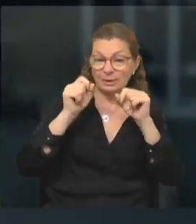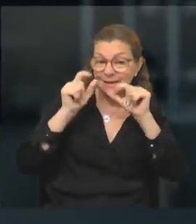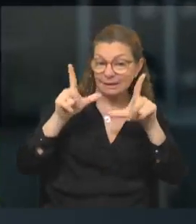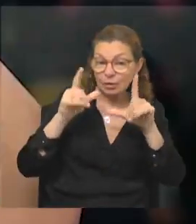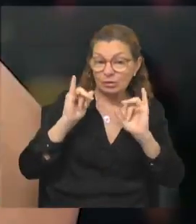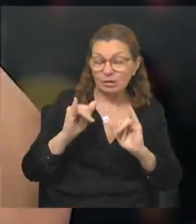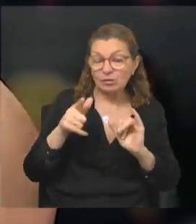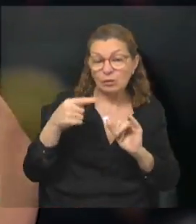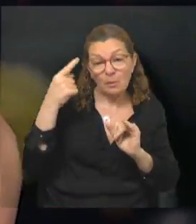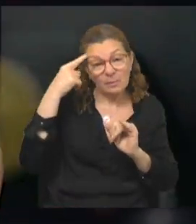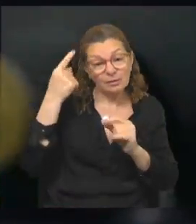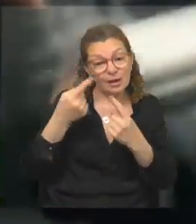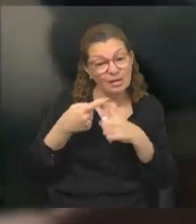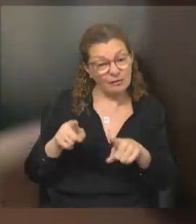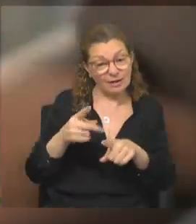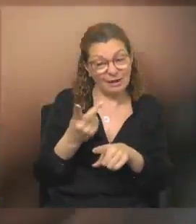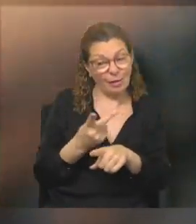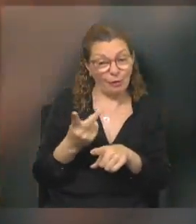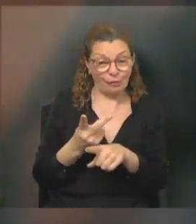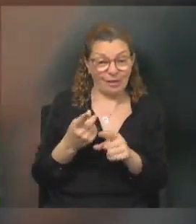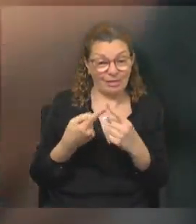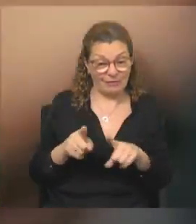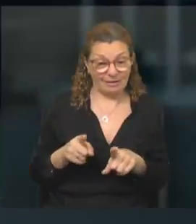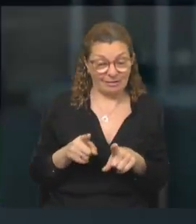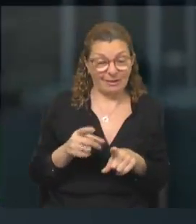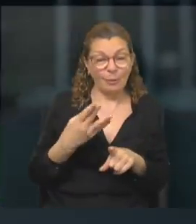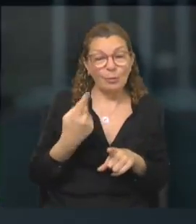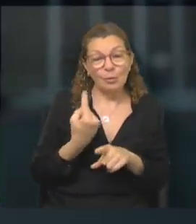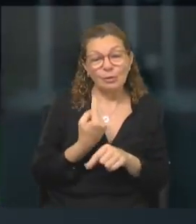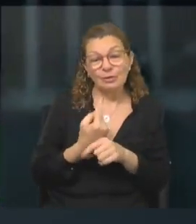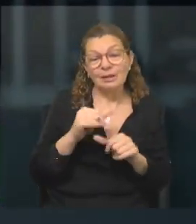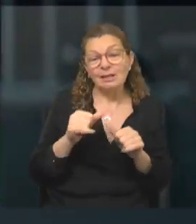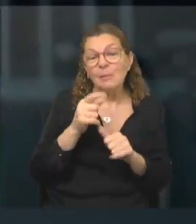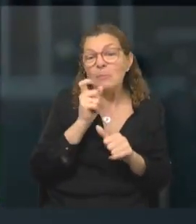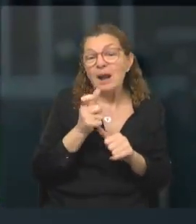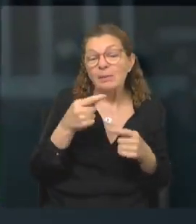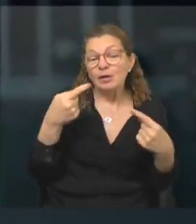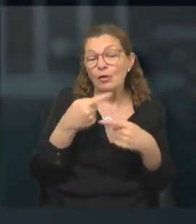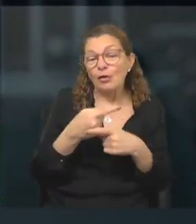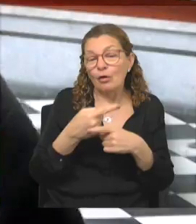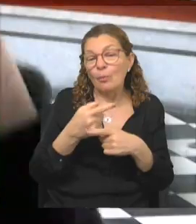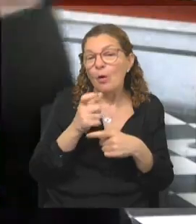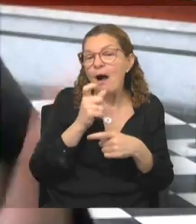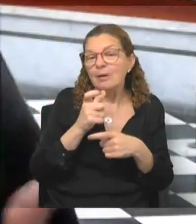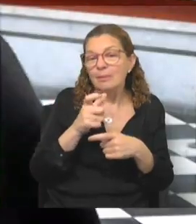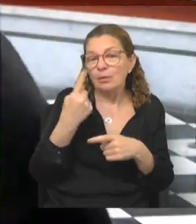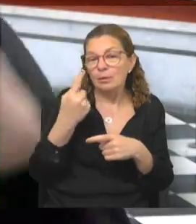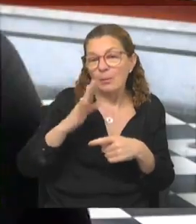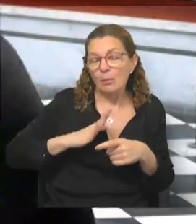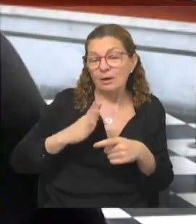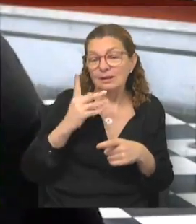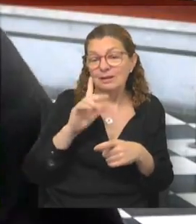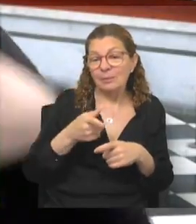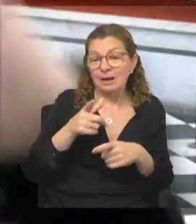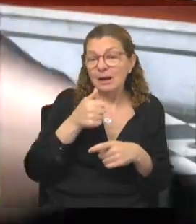atención yo creo que son dos cosas bien distintas no eh una cosa es cuando se hacen comentarios hacia una a una mujer y ahí nos remontamos también a la